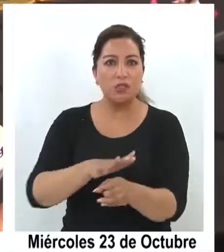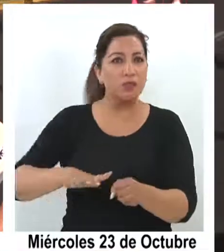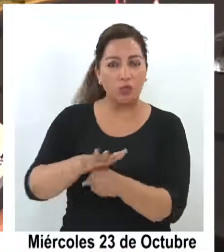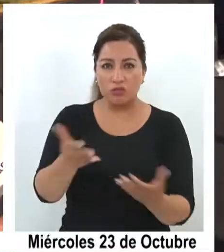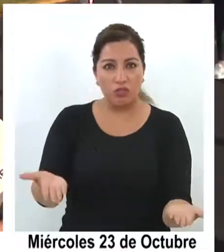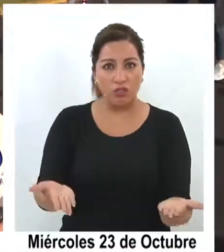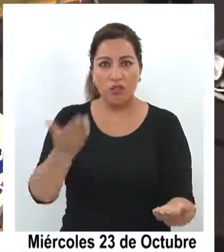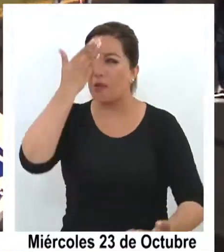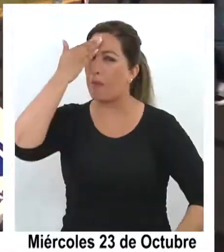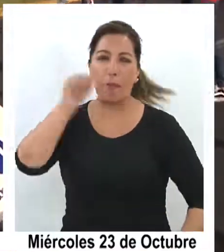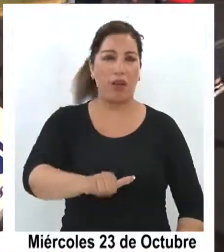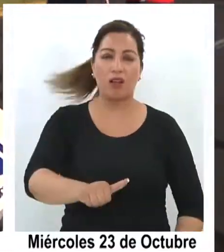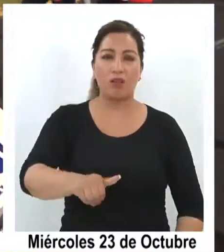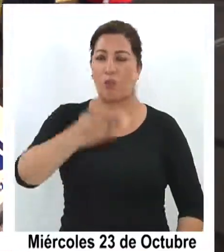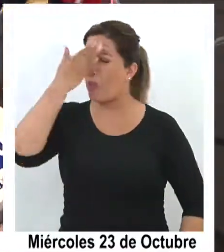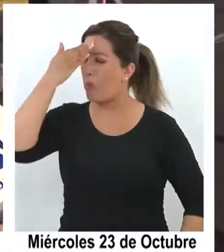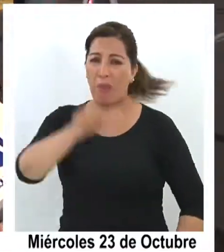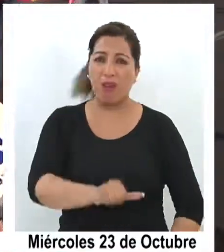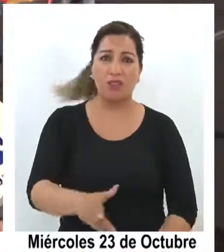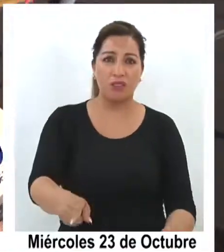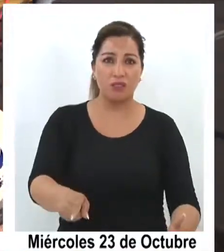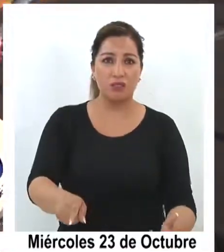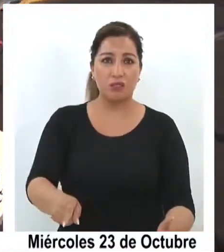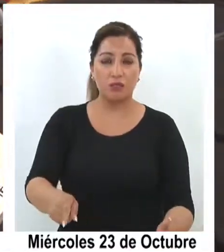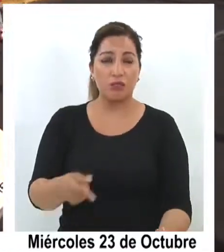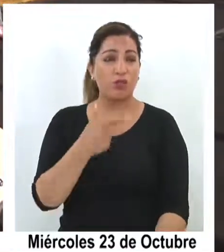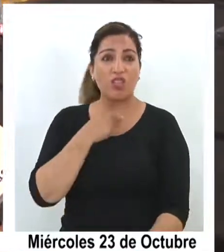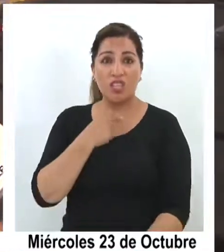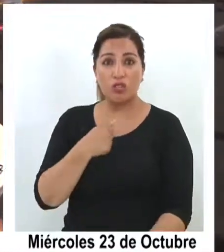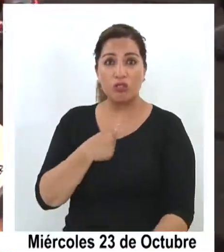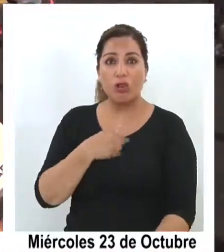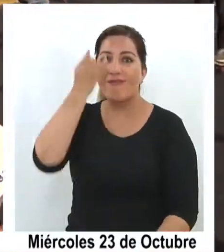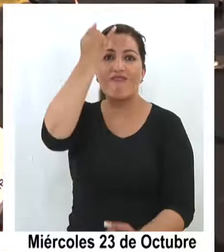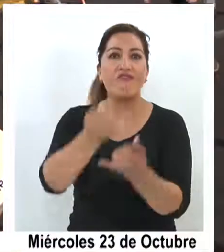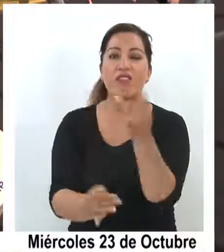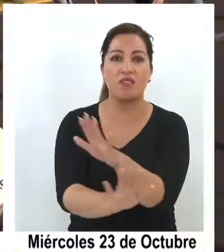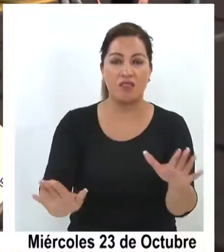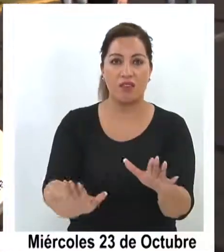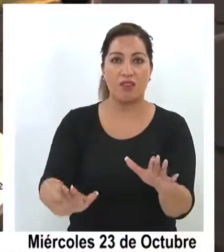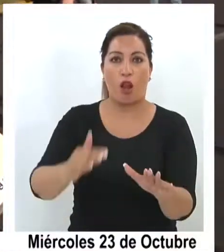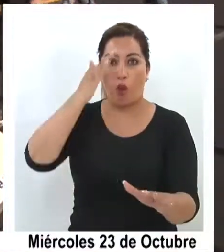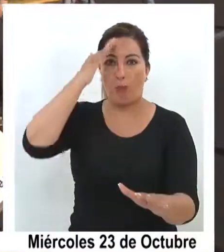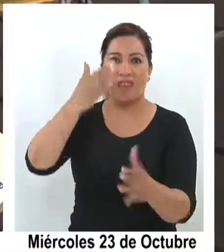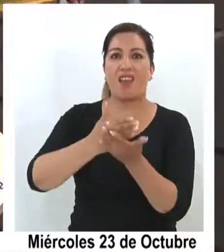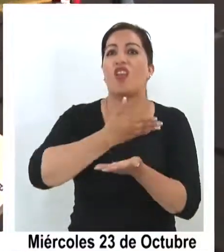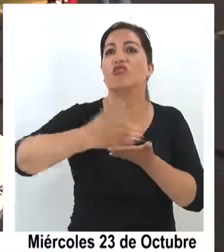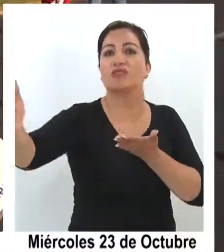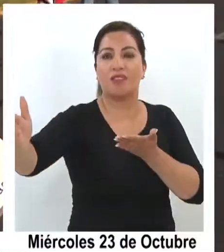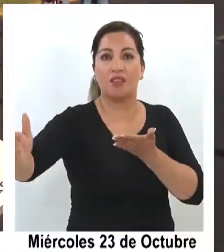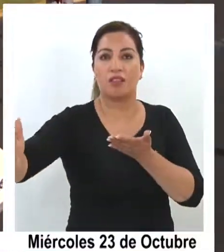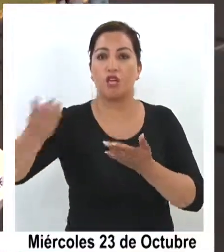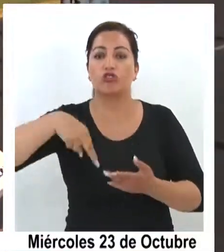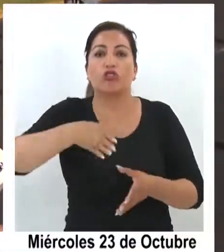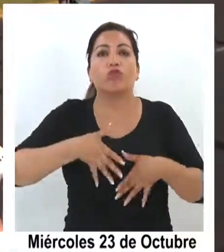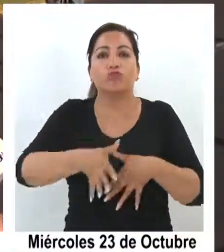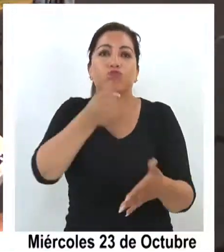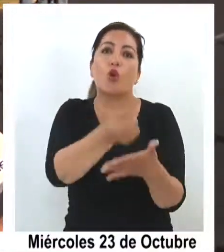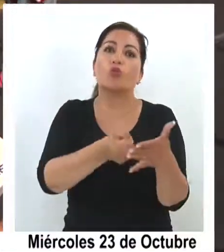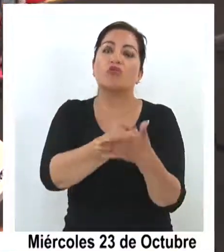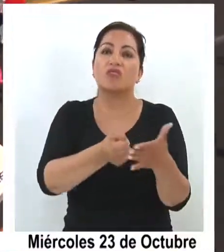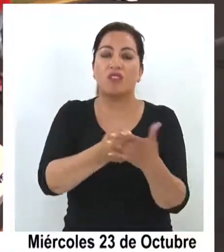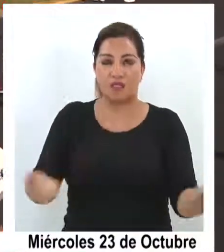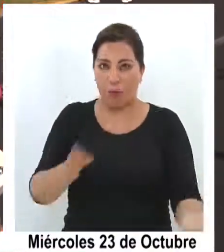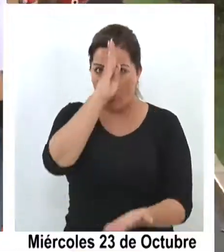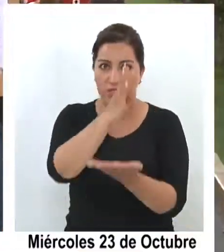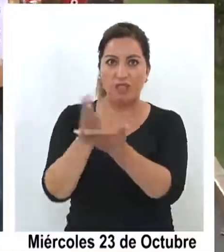situación. Entonces eso está malo. Está muy malo. Así que, ¿qué es lo que quiero yo? Que se termine, que saquen a los militares y los dejen luchar por